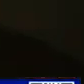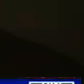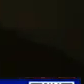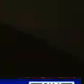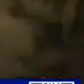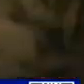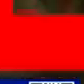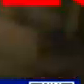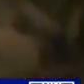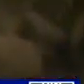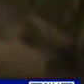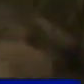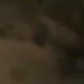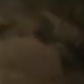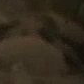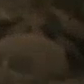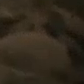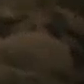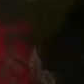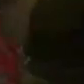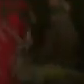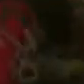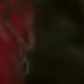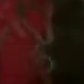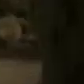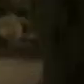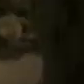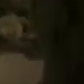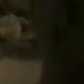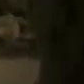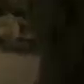Otro caso que estremece.